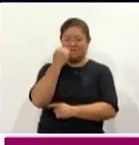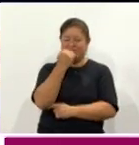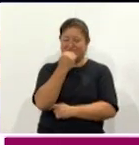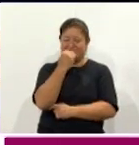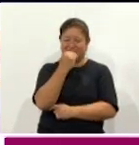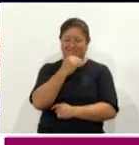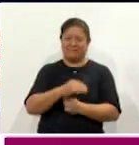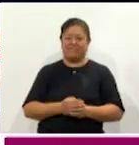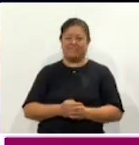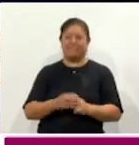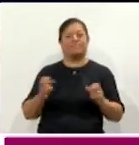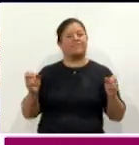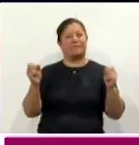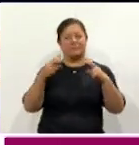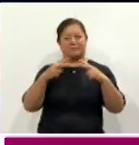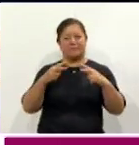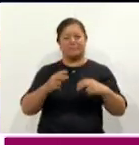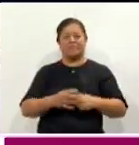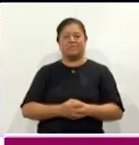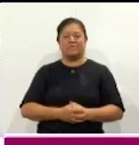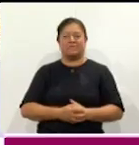Amador. Nos vemos hasta pronto.